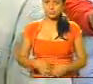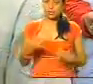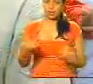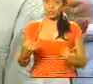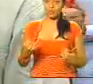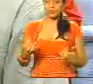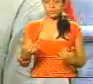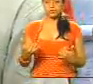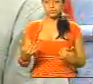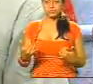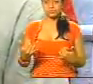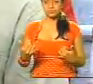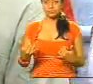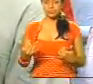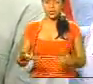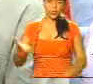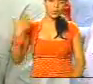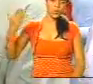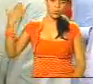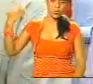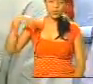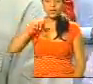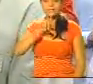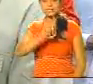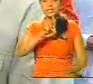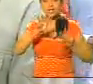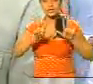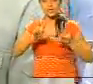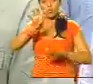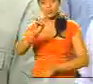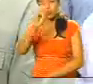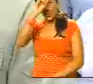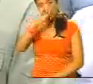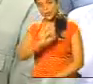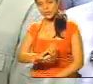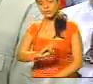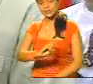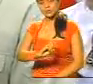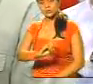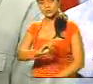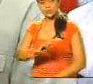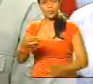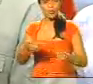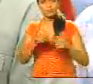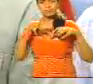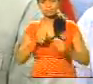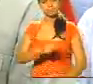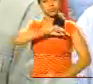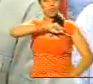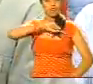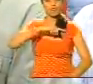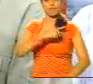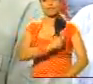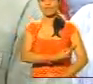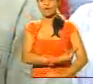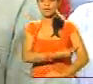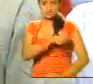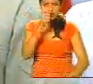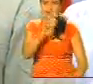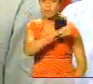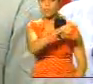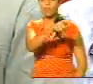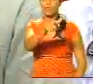coronó hace 190 años como una fuerza popular,